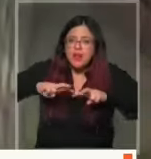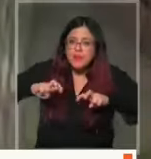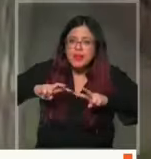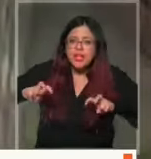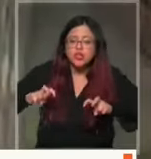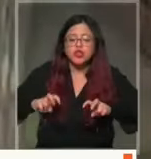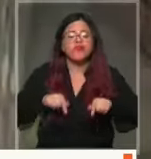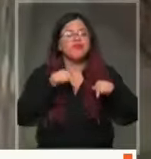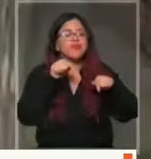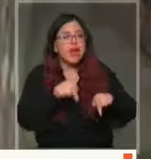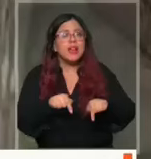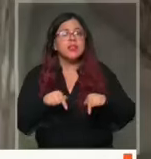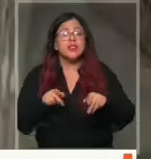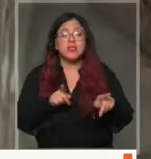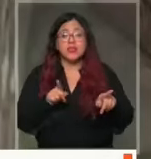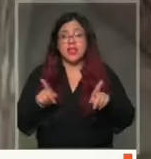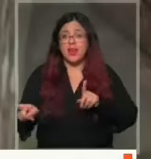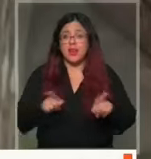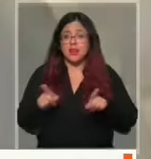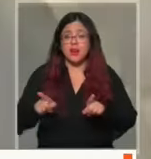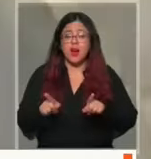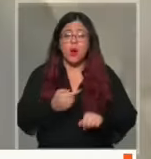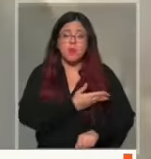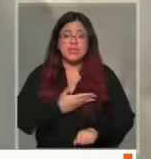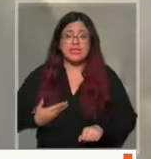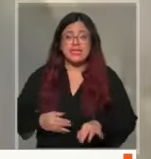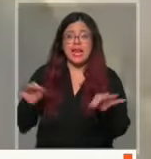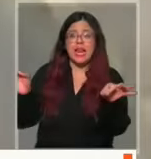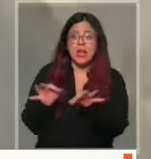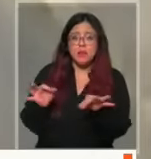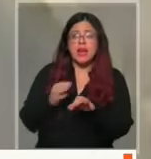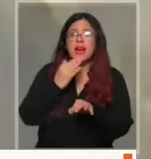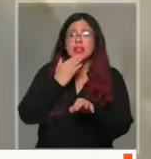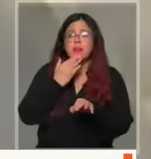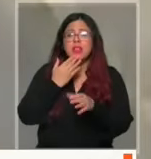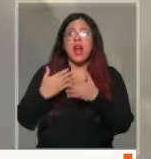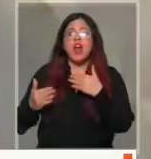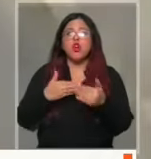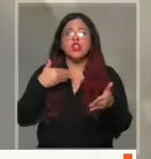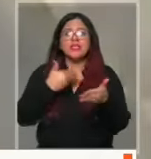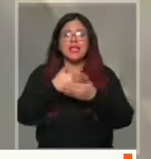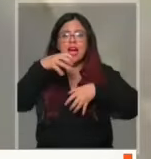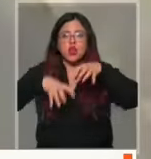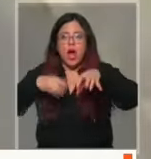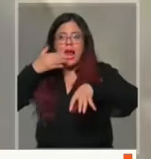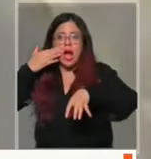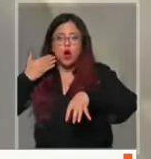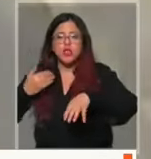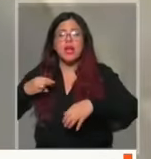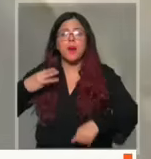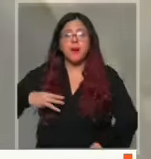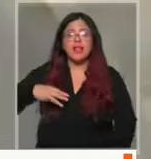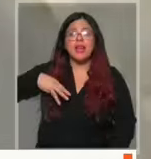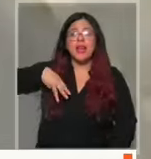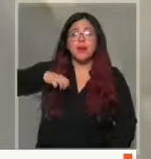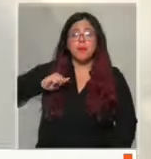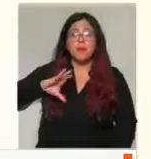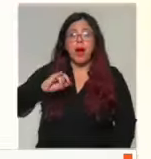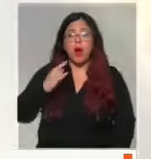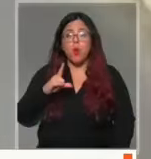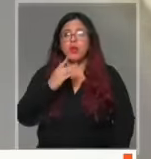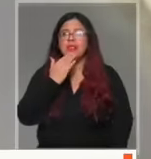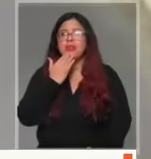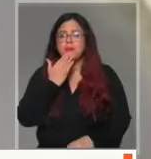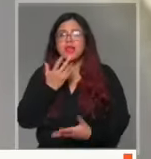que explica el delegado presidencial podría focalizarse también en la zona oriente. Este martes en Macul también hubo una